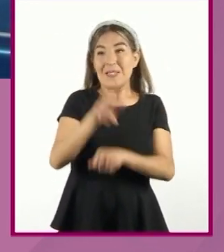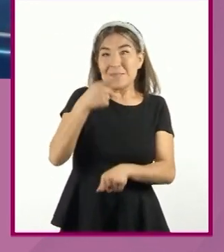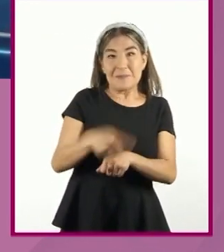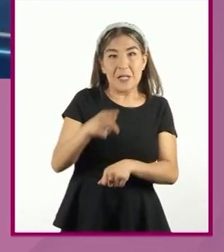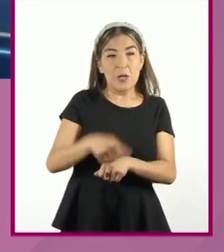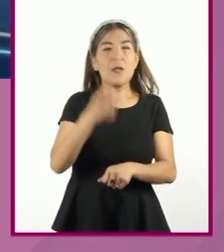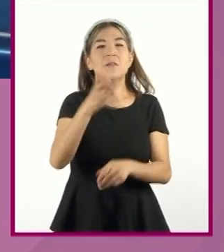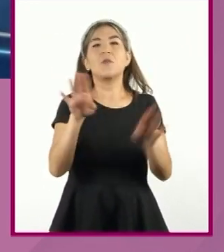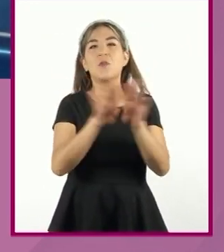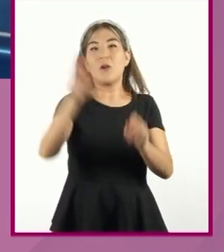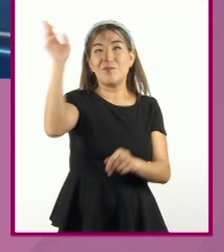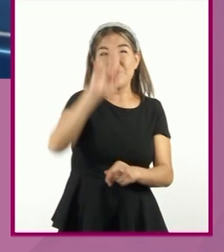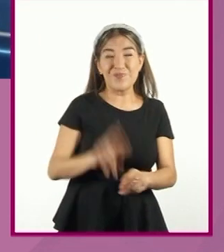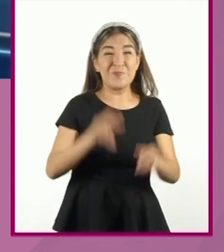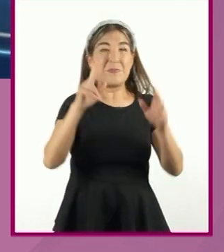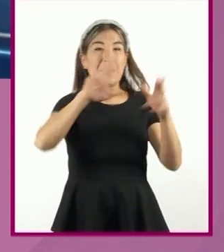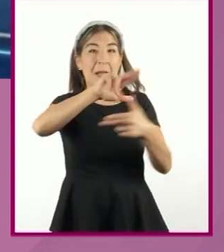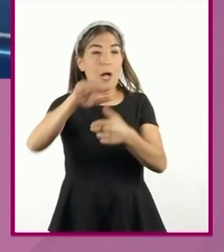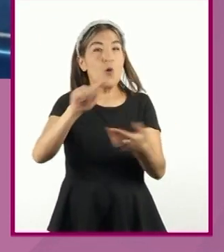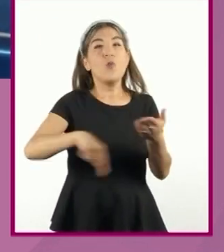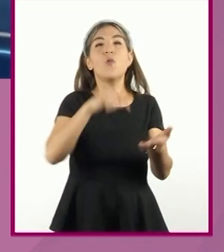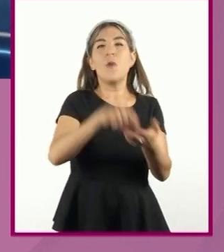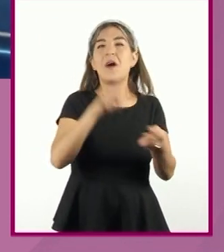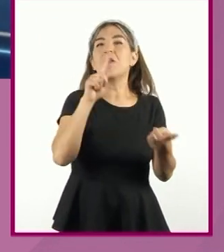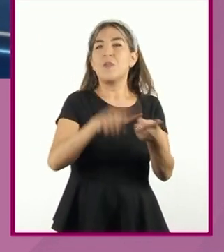en un momento y región determinados.